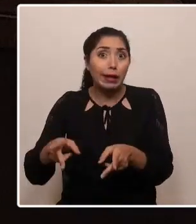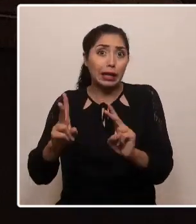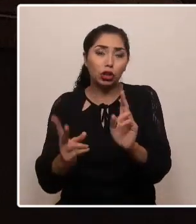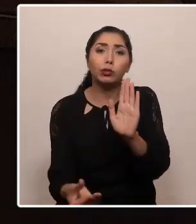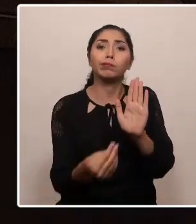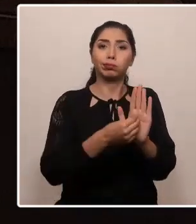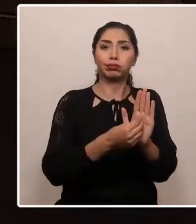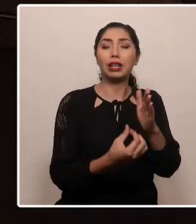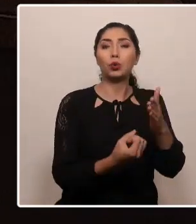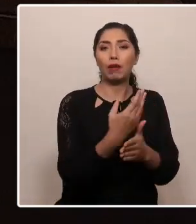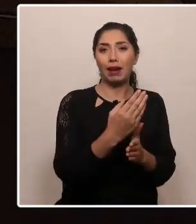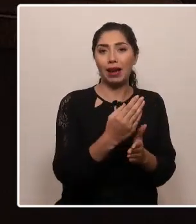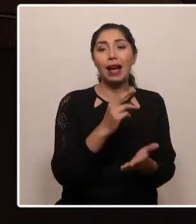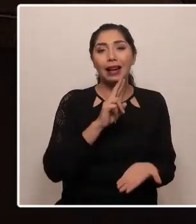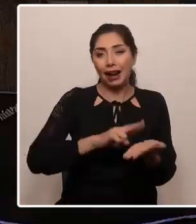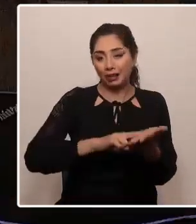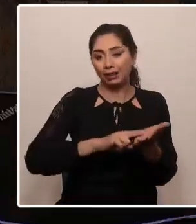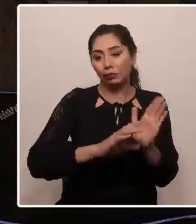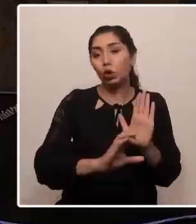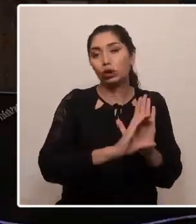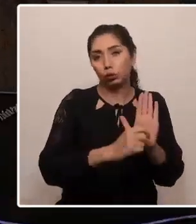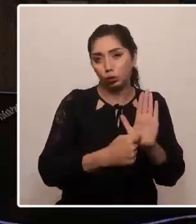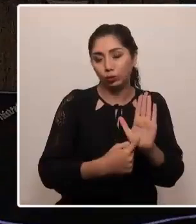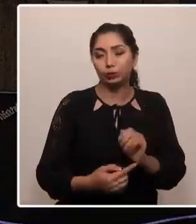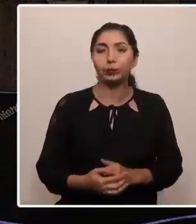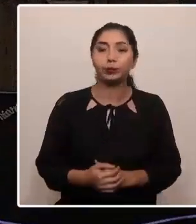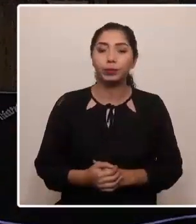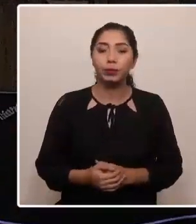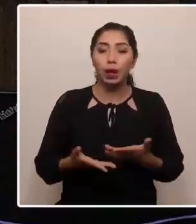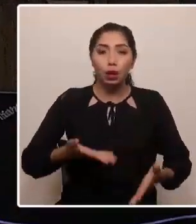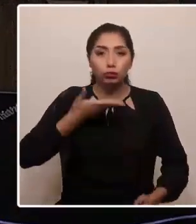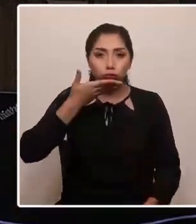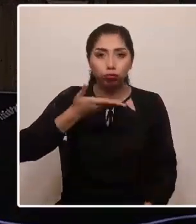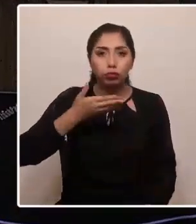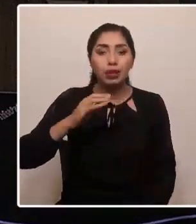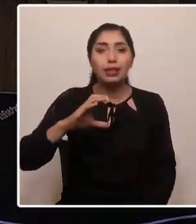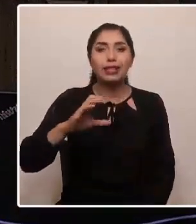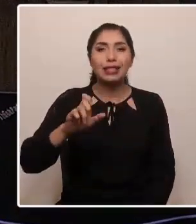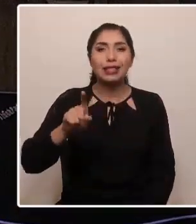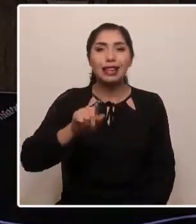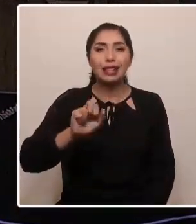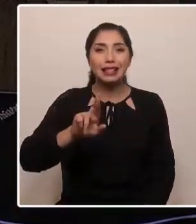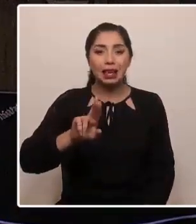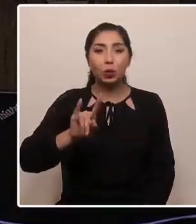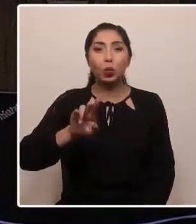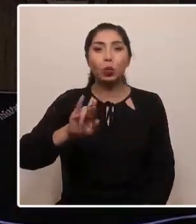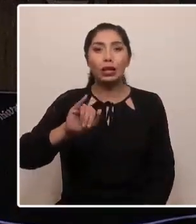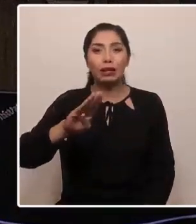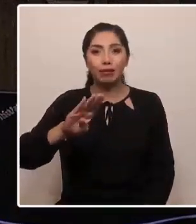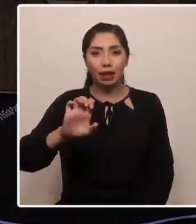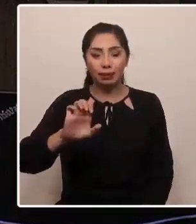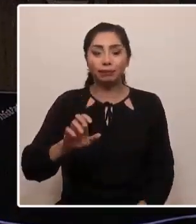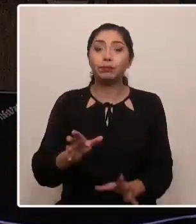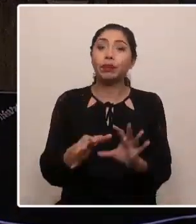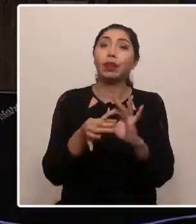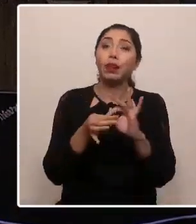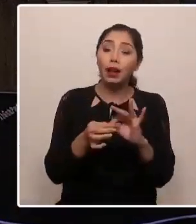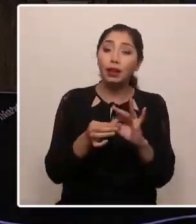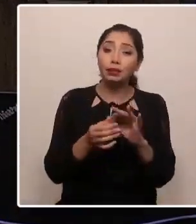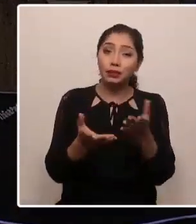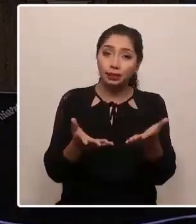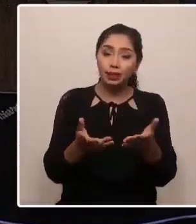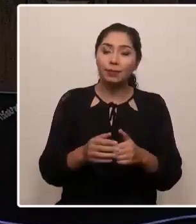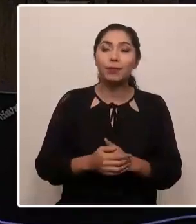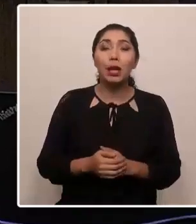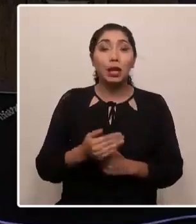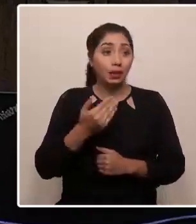Carta Magna. En la palabra el convencional César Uribe. Gracias, don John. Bueno, lo mismo, sumarme a